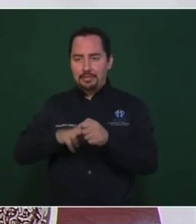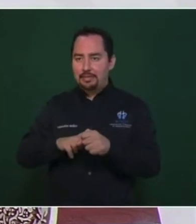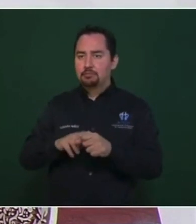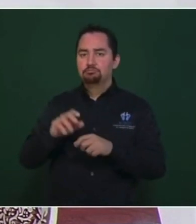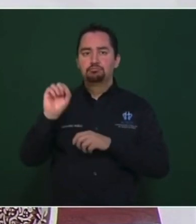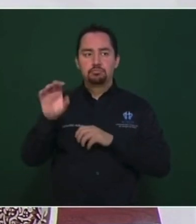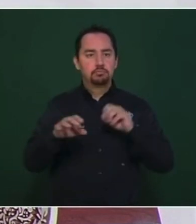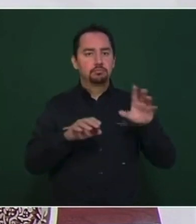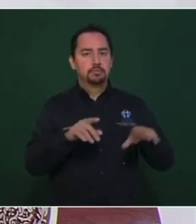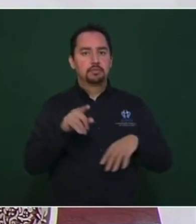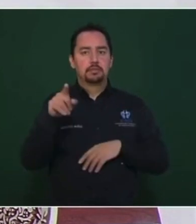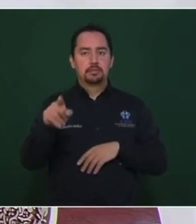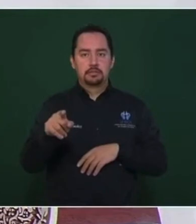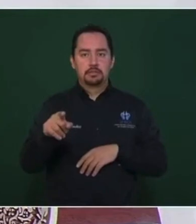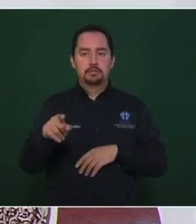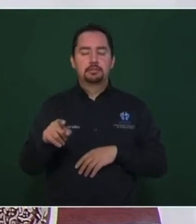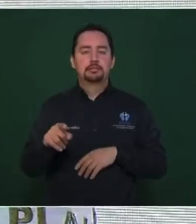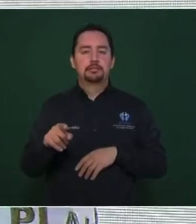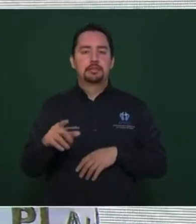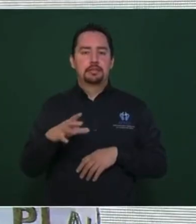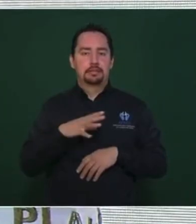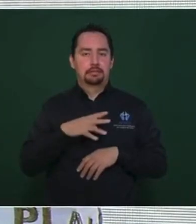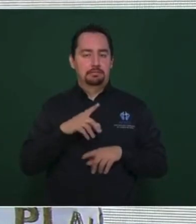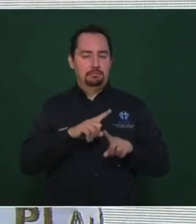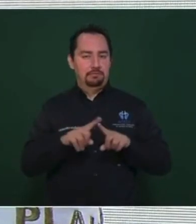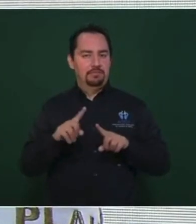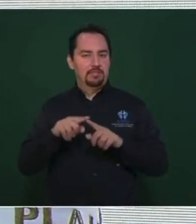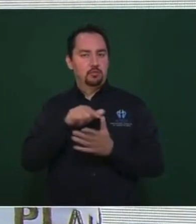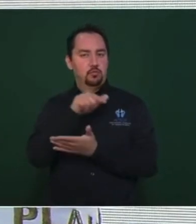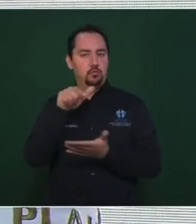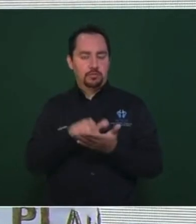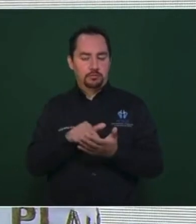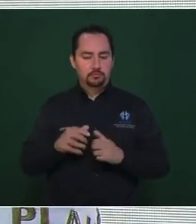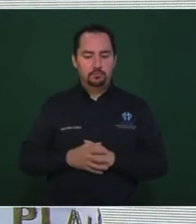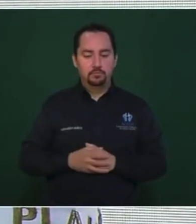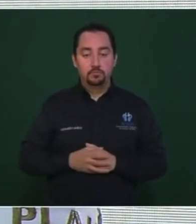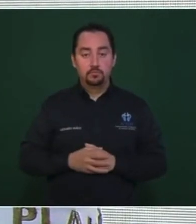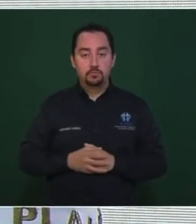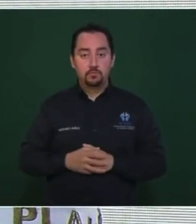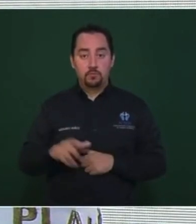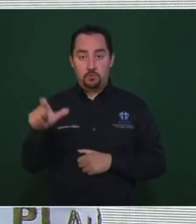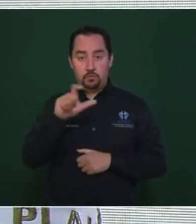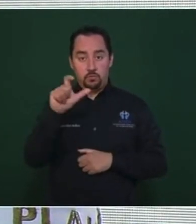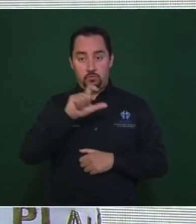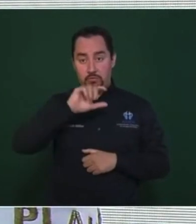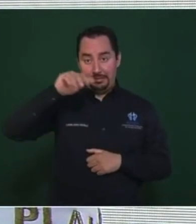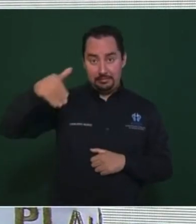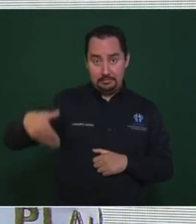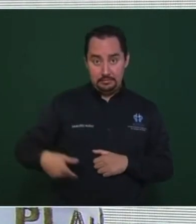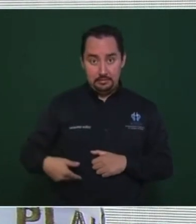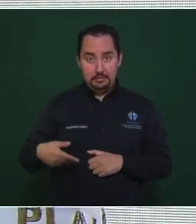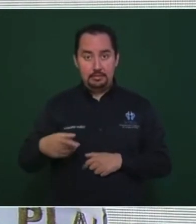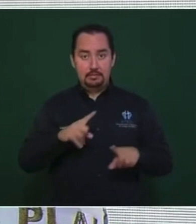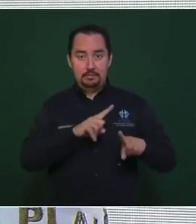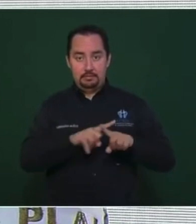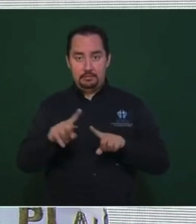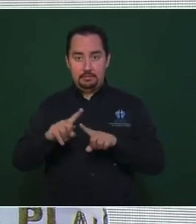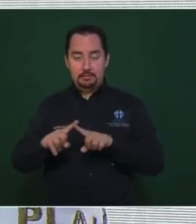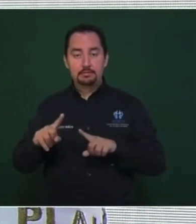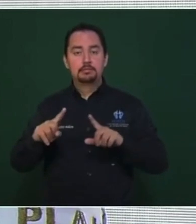tanto en Tuxtla Gutiérrez como en Chiapa de Corzo. Desde el momento del accidente, diversos servicios de